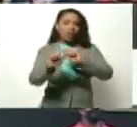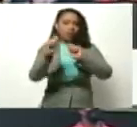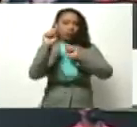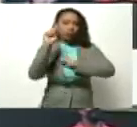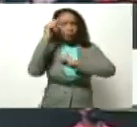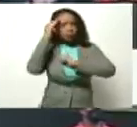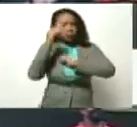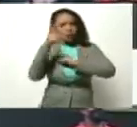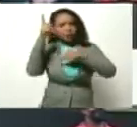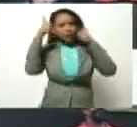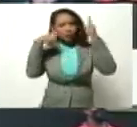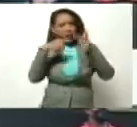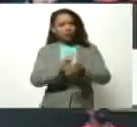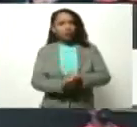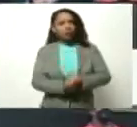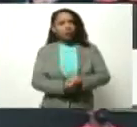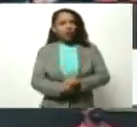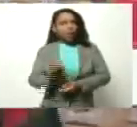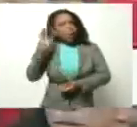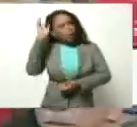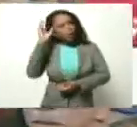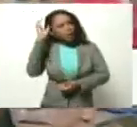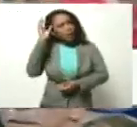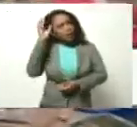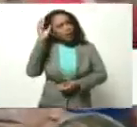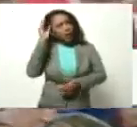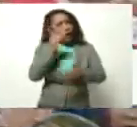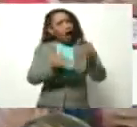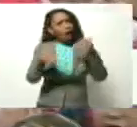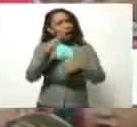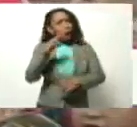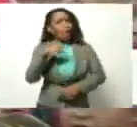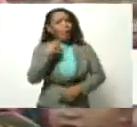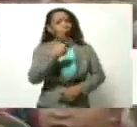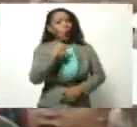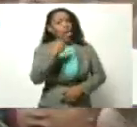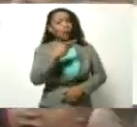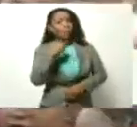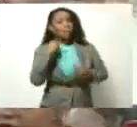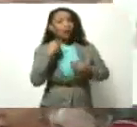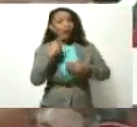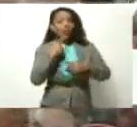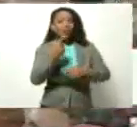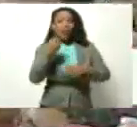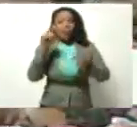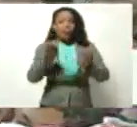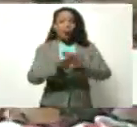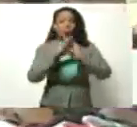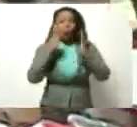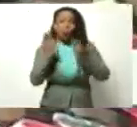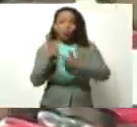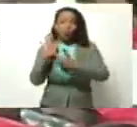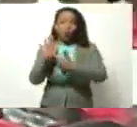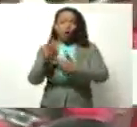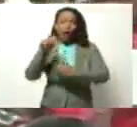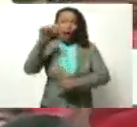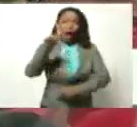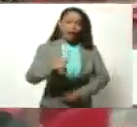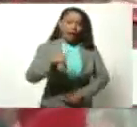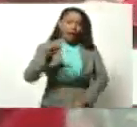legado del comandante Chávez con conciencia con altura política para decirle al mundo Aquí está